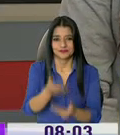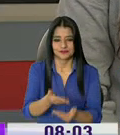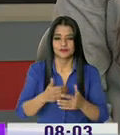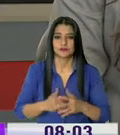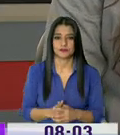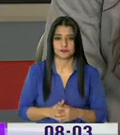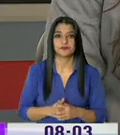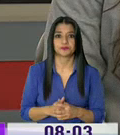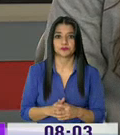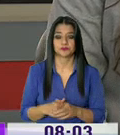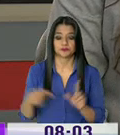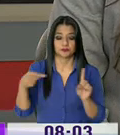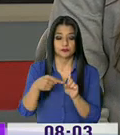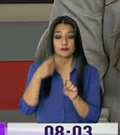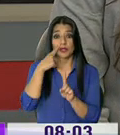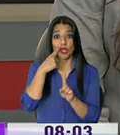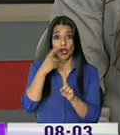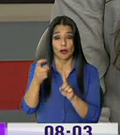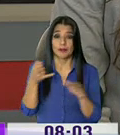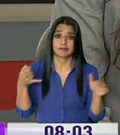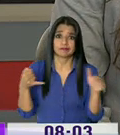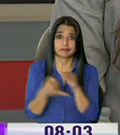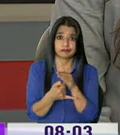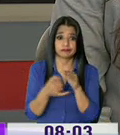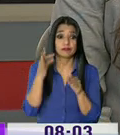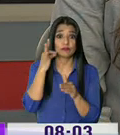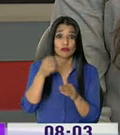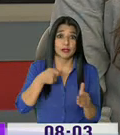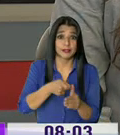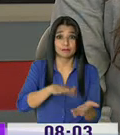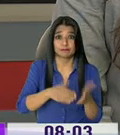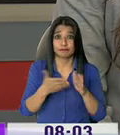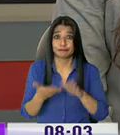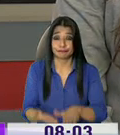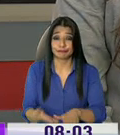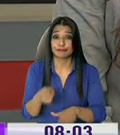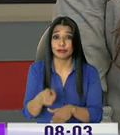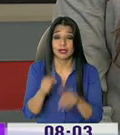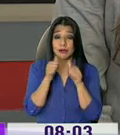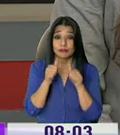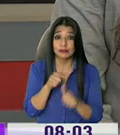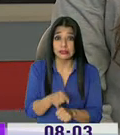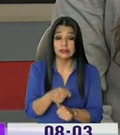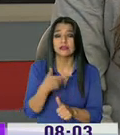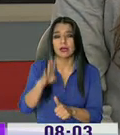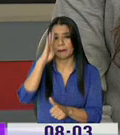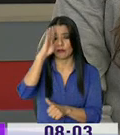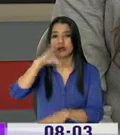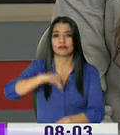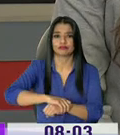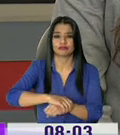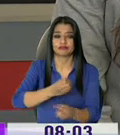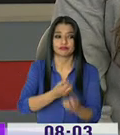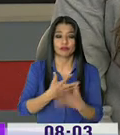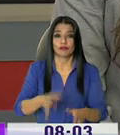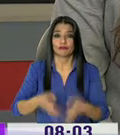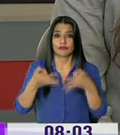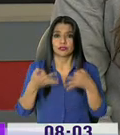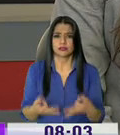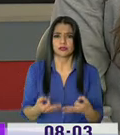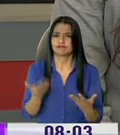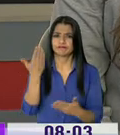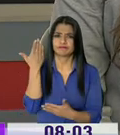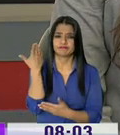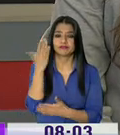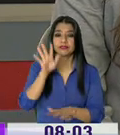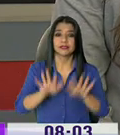Y les contamos que un sospechoso de violar y asesinar a una adulta mayor fue detenido por la Policía Nacional. Según información oficial, el hecho se registró el